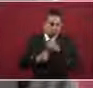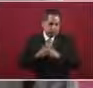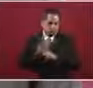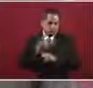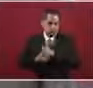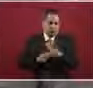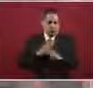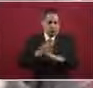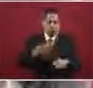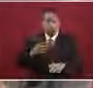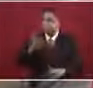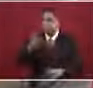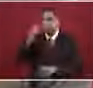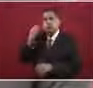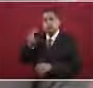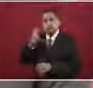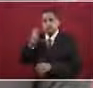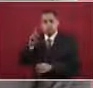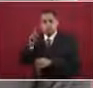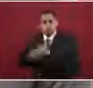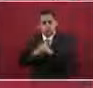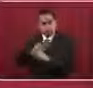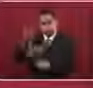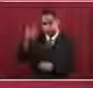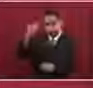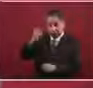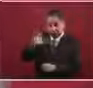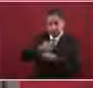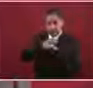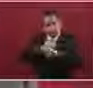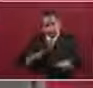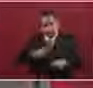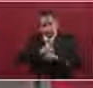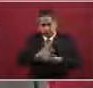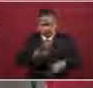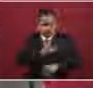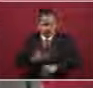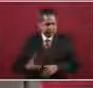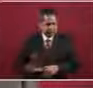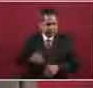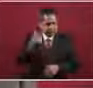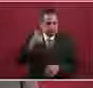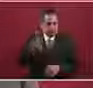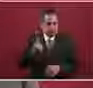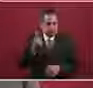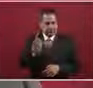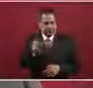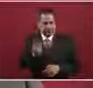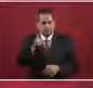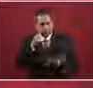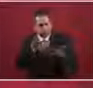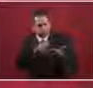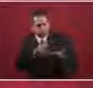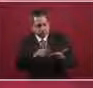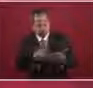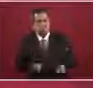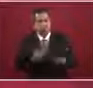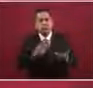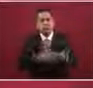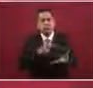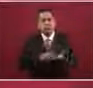de 30 años a la fecha y busquen cuántas menciones a la